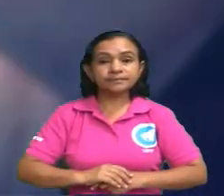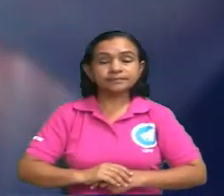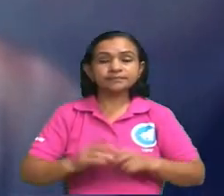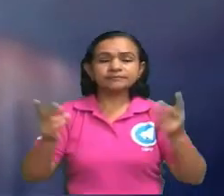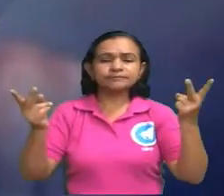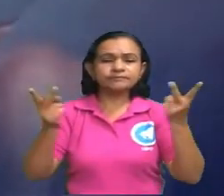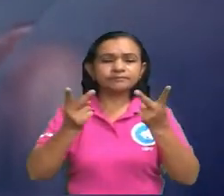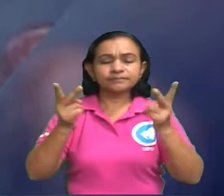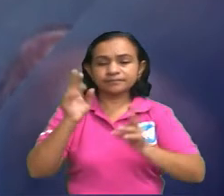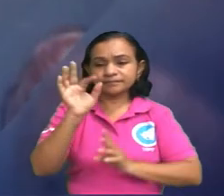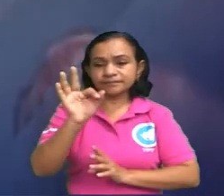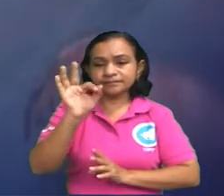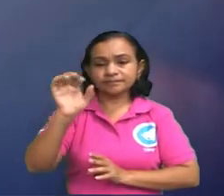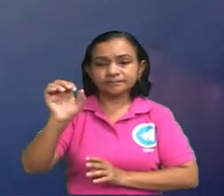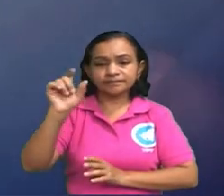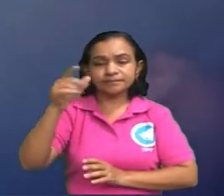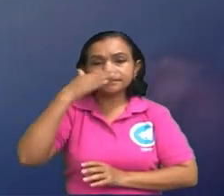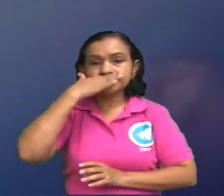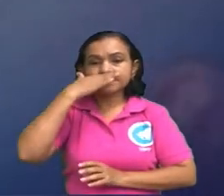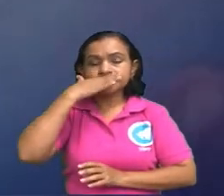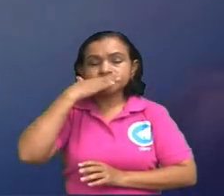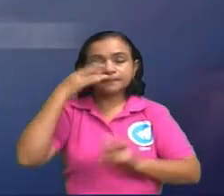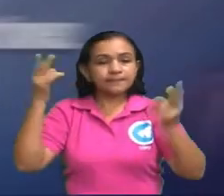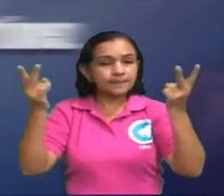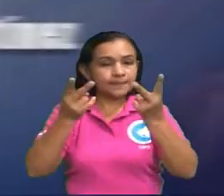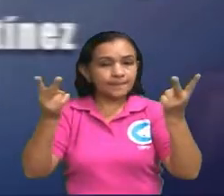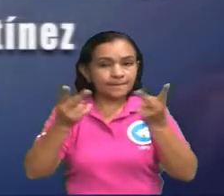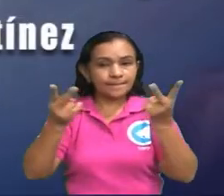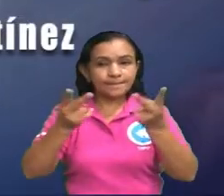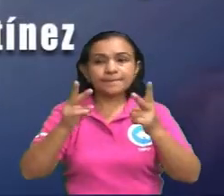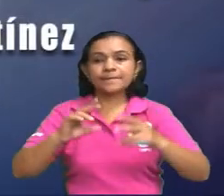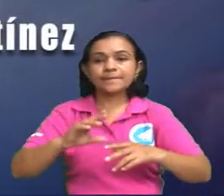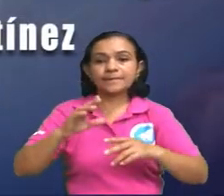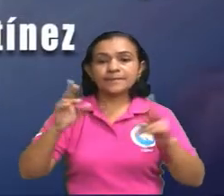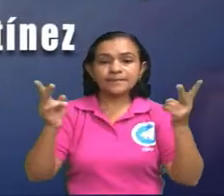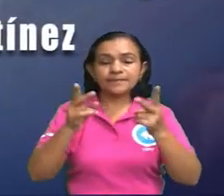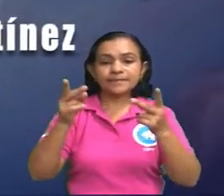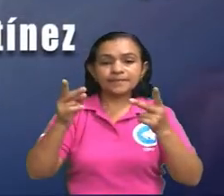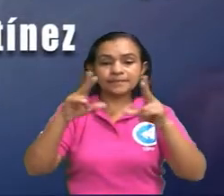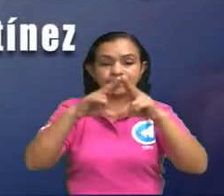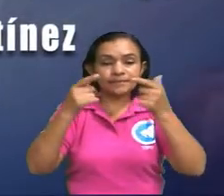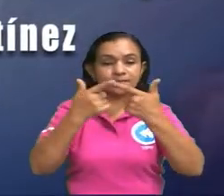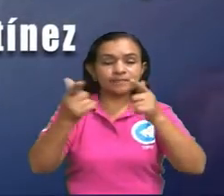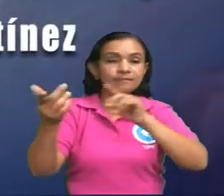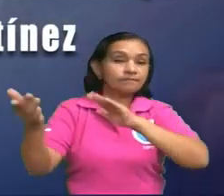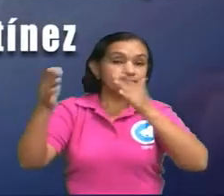¡Viva el Frente Sandinista! ¡Patria libre!